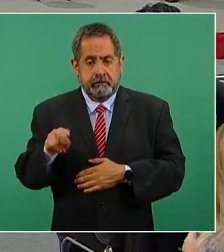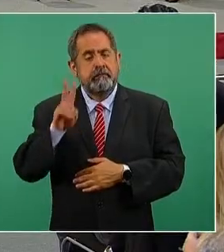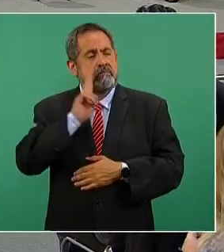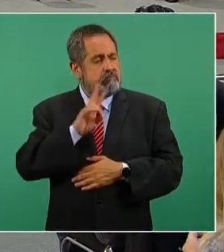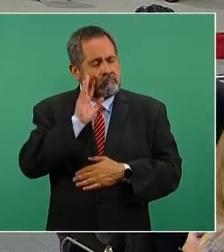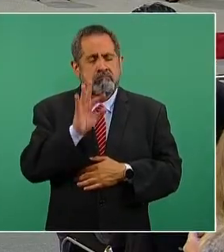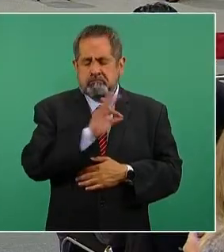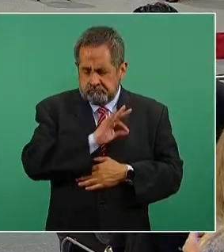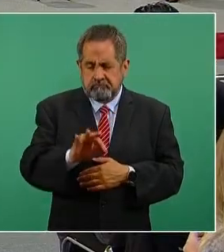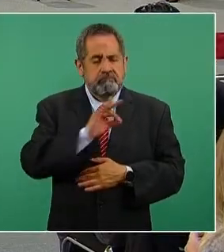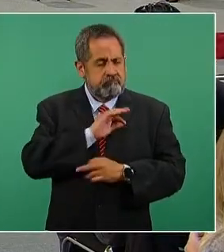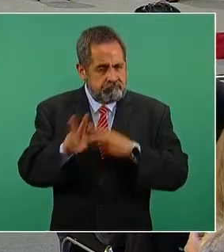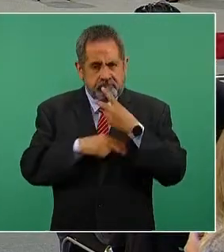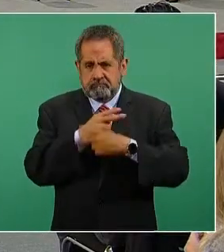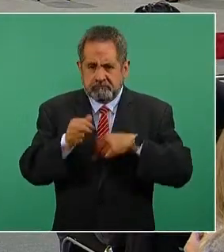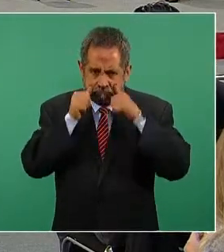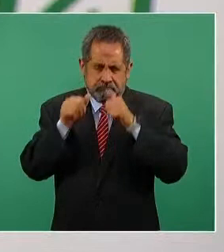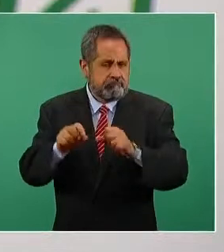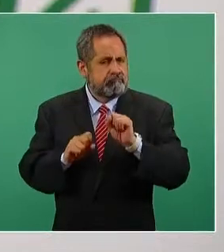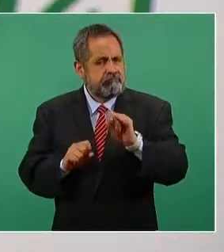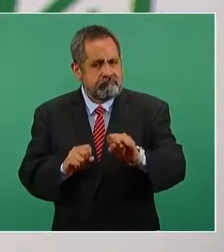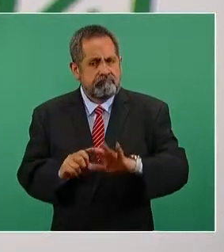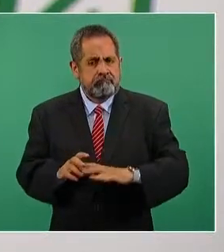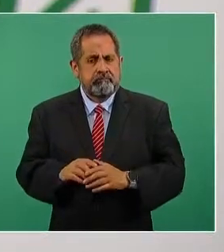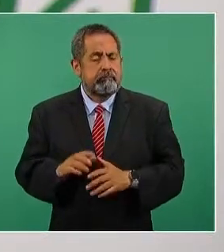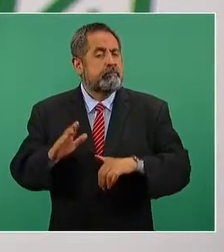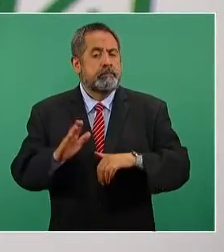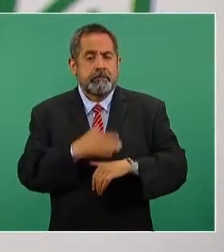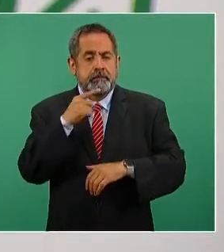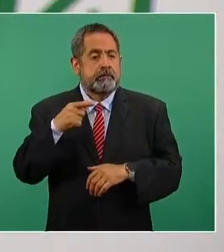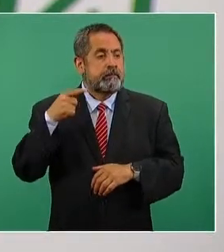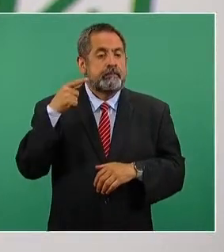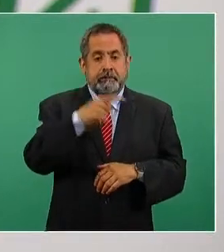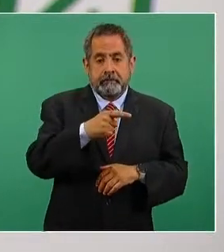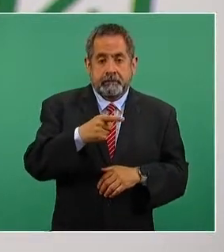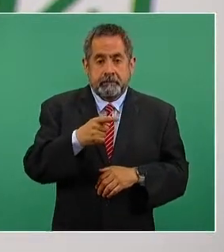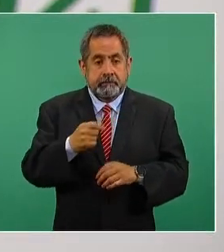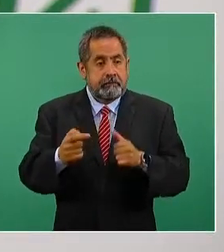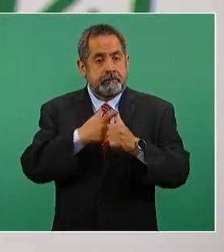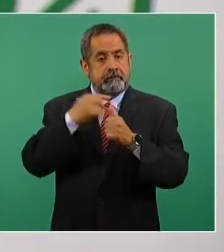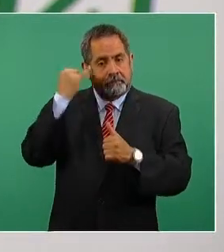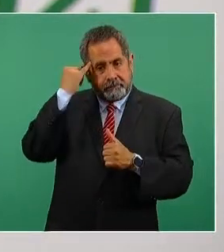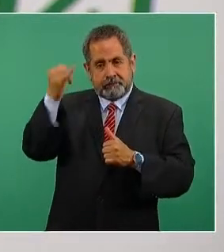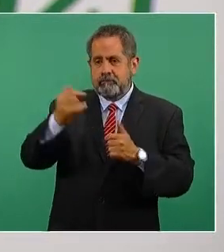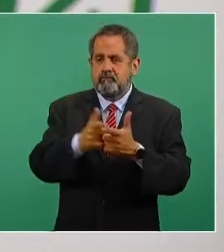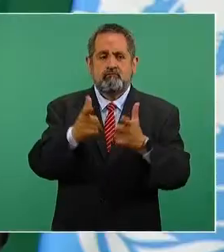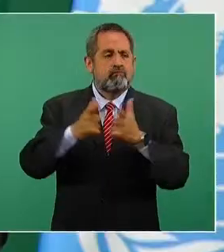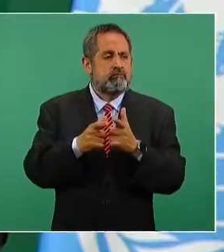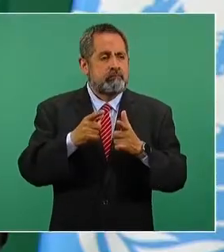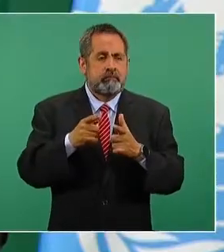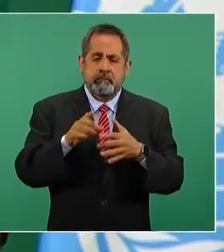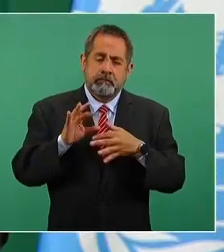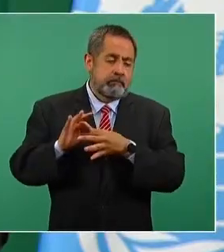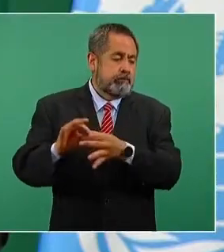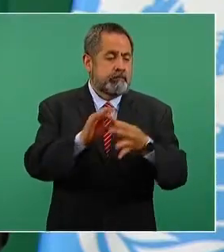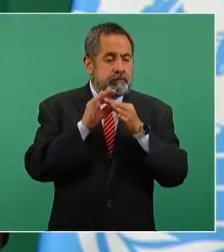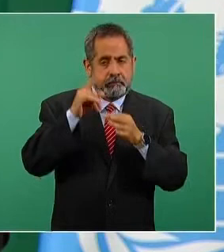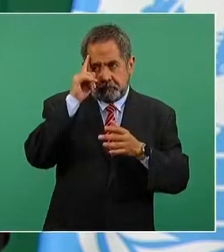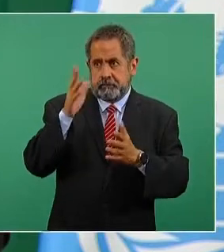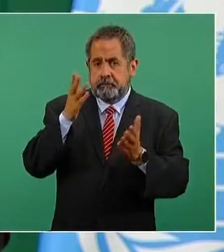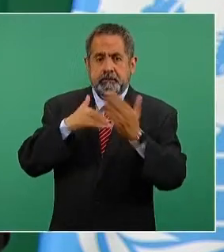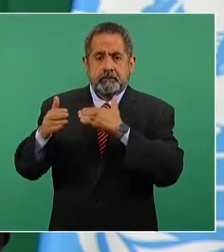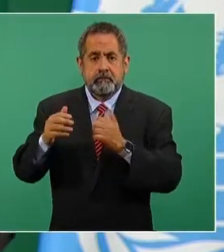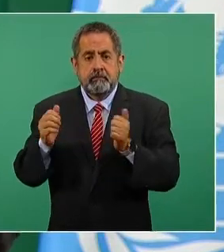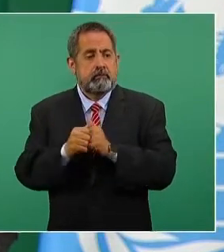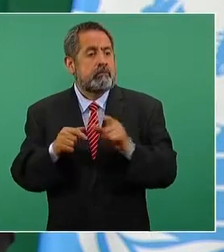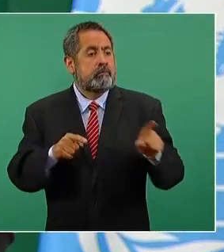posibilidad que esto sea una realidad. ¿Por qué razón? Bueno, él mismo encabezó la Alianza para la Prosperidad durante el gobierno